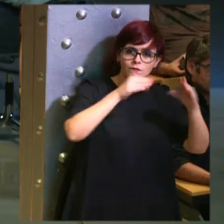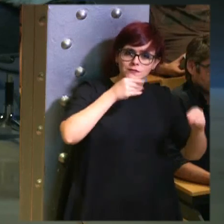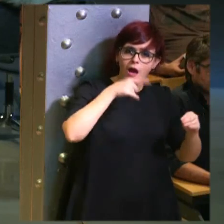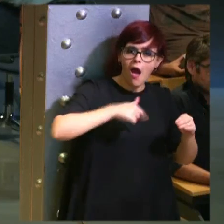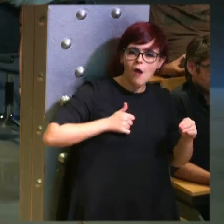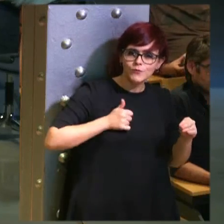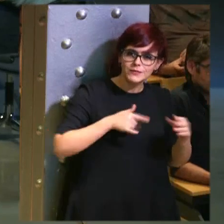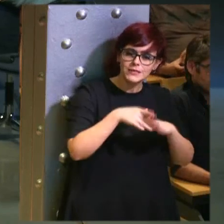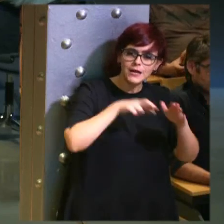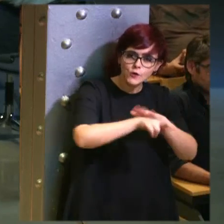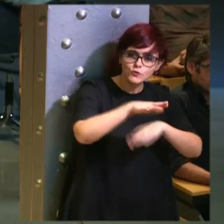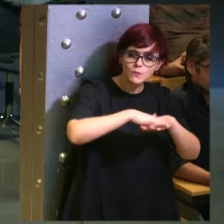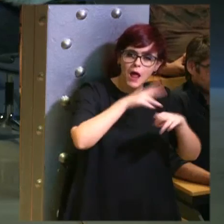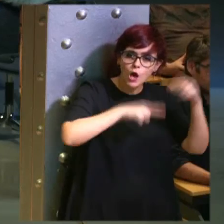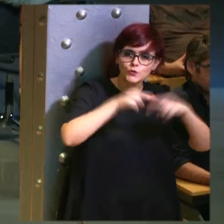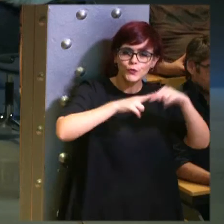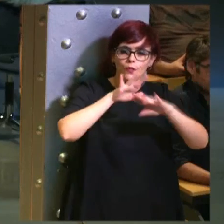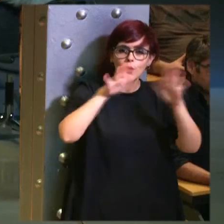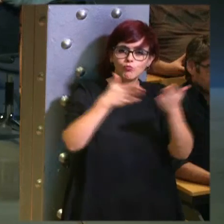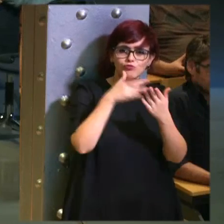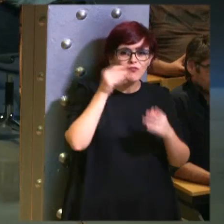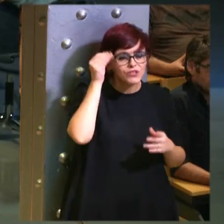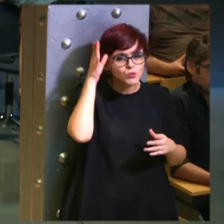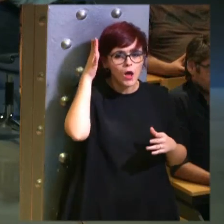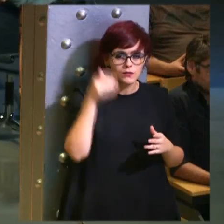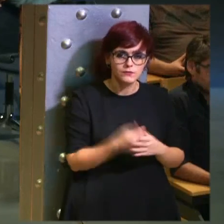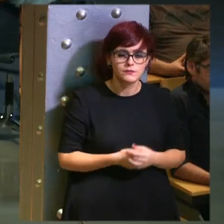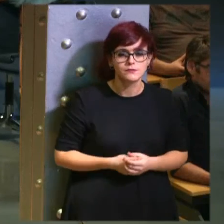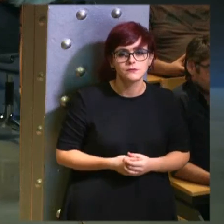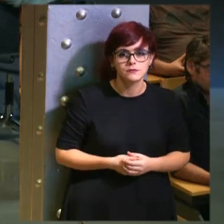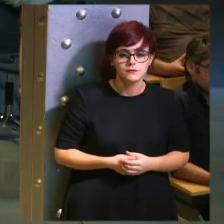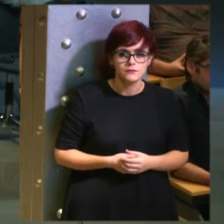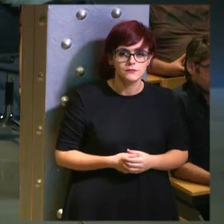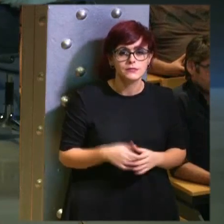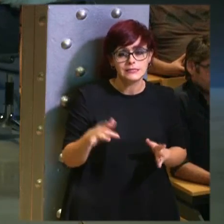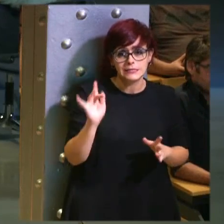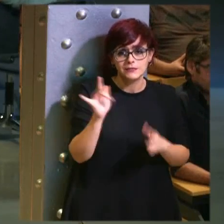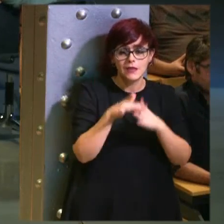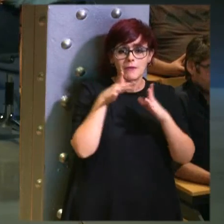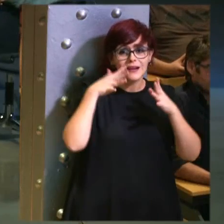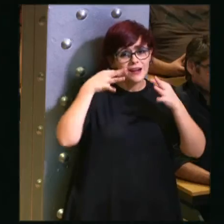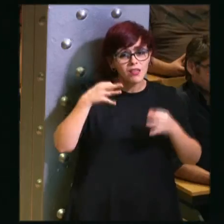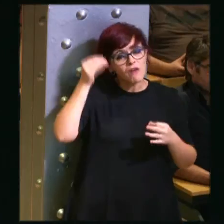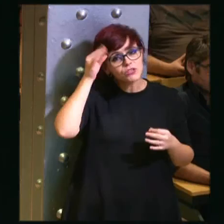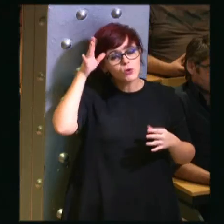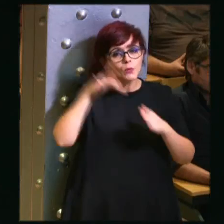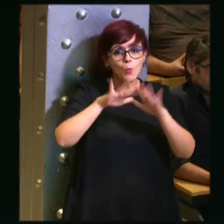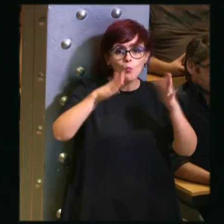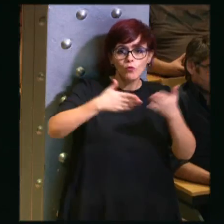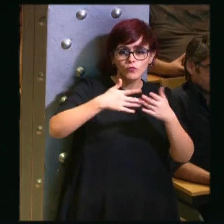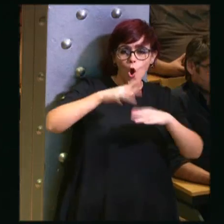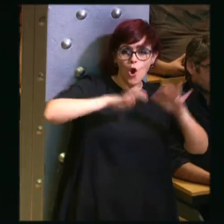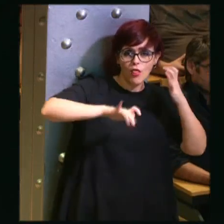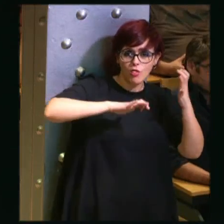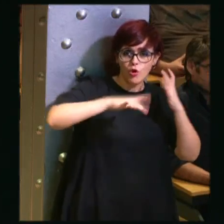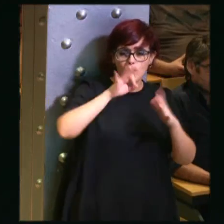para facilitar la construcción de mundos virtuales, sí, lo bonito y abaratarlo, ¿no? De la realidad virtual, tanto en mundos con por ordenador